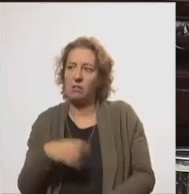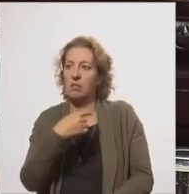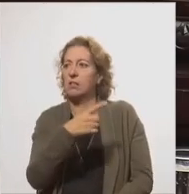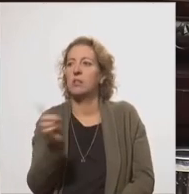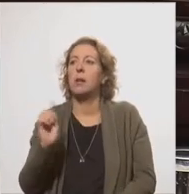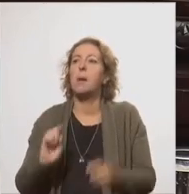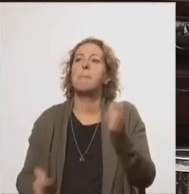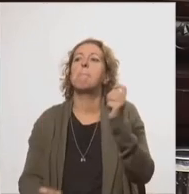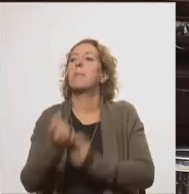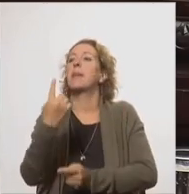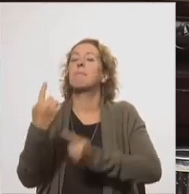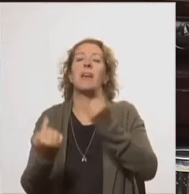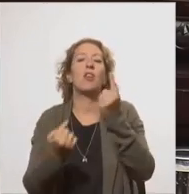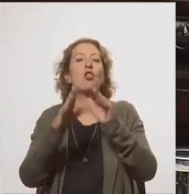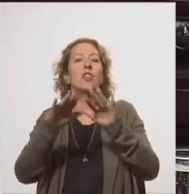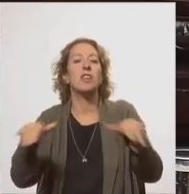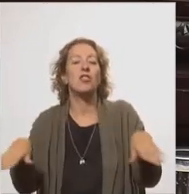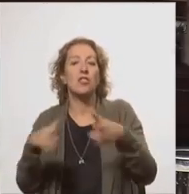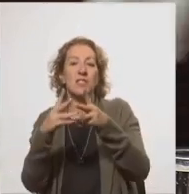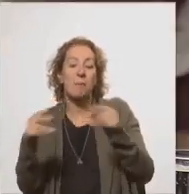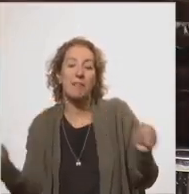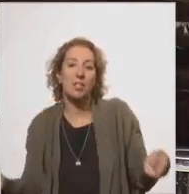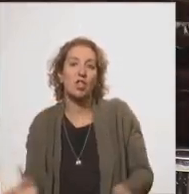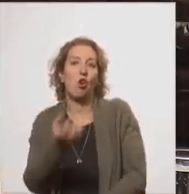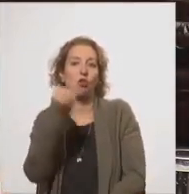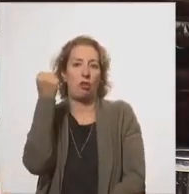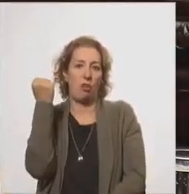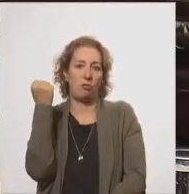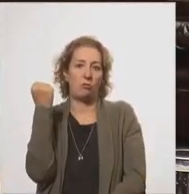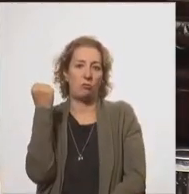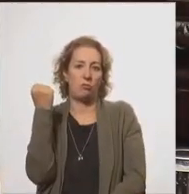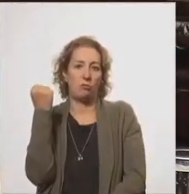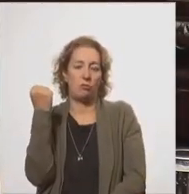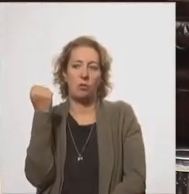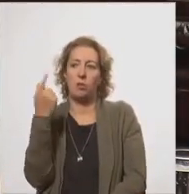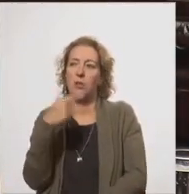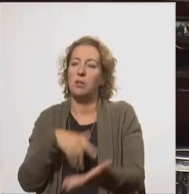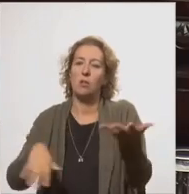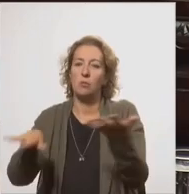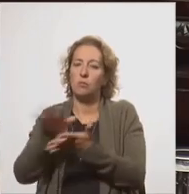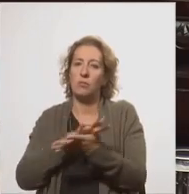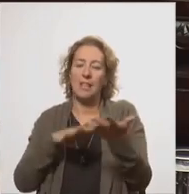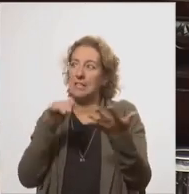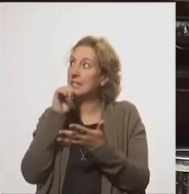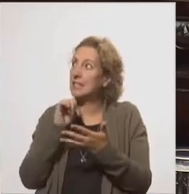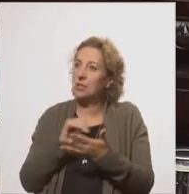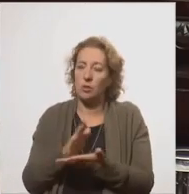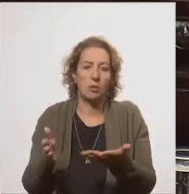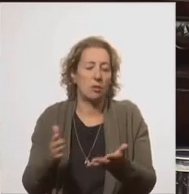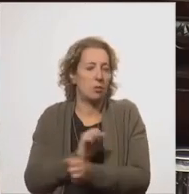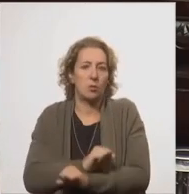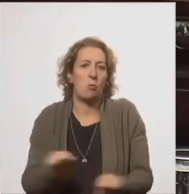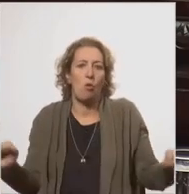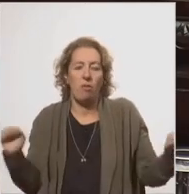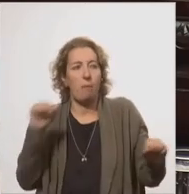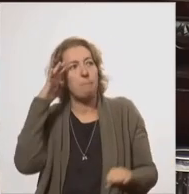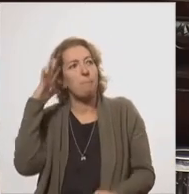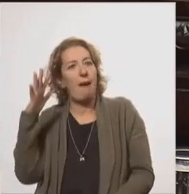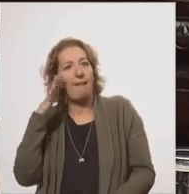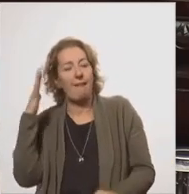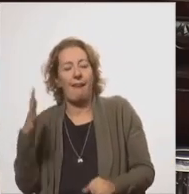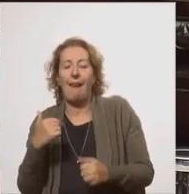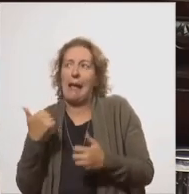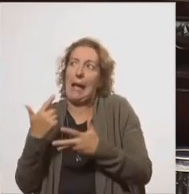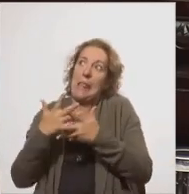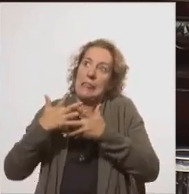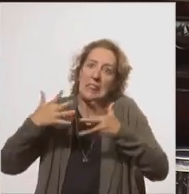niños desaparecidos encontrados, hallados, en una circunstancia histórica donde aún era inimaginable la magnitud